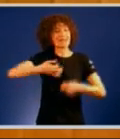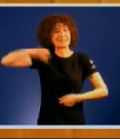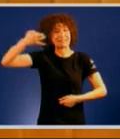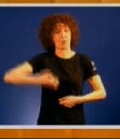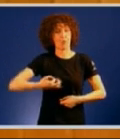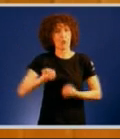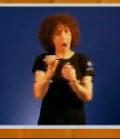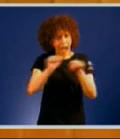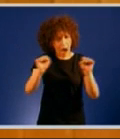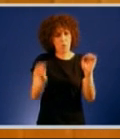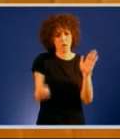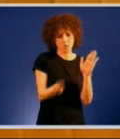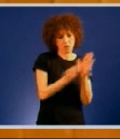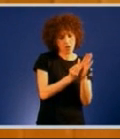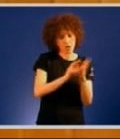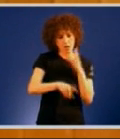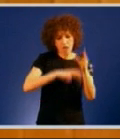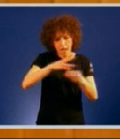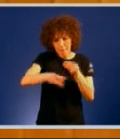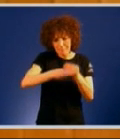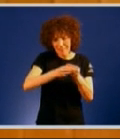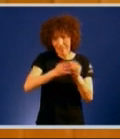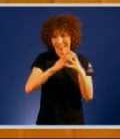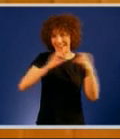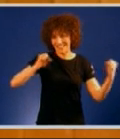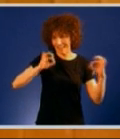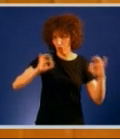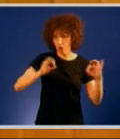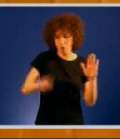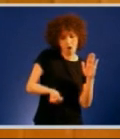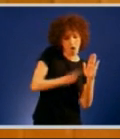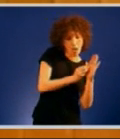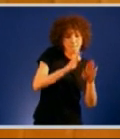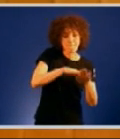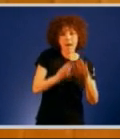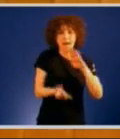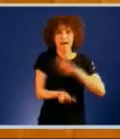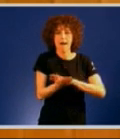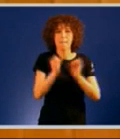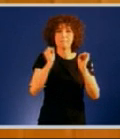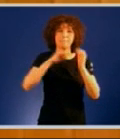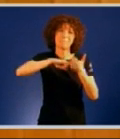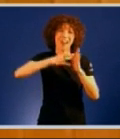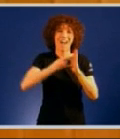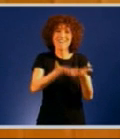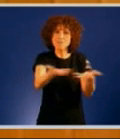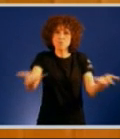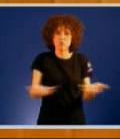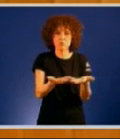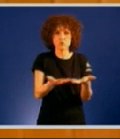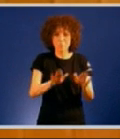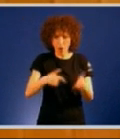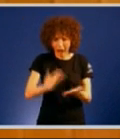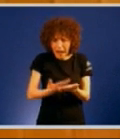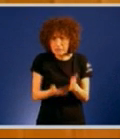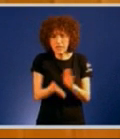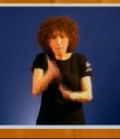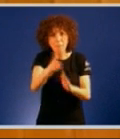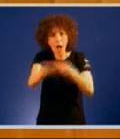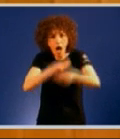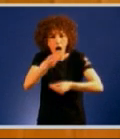a pesar de que si se incluiu esa emenda, esa transacción, para a creación do plan de impulso, que se vaya a